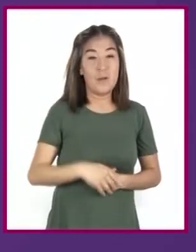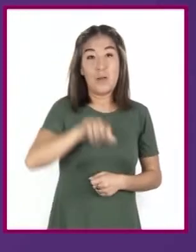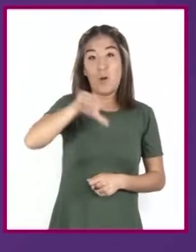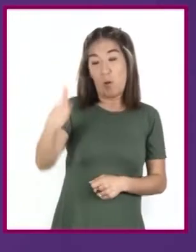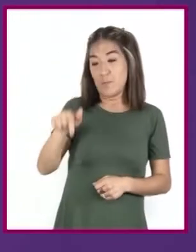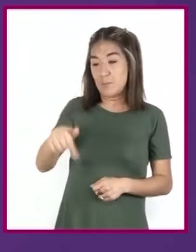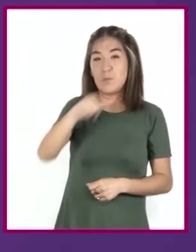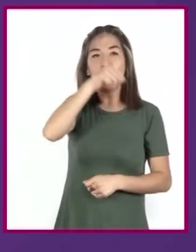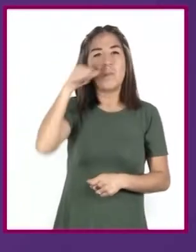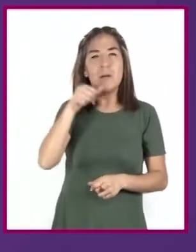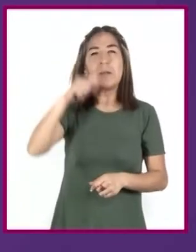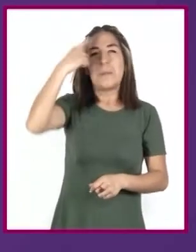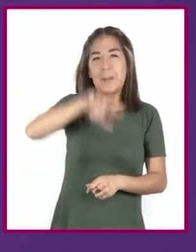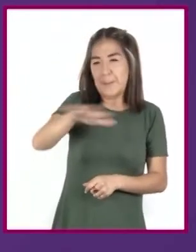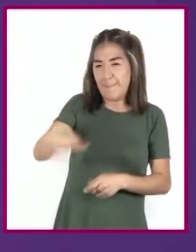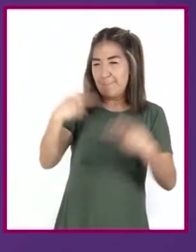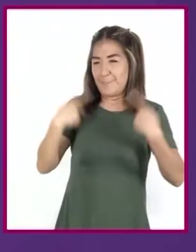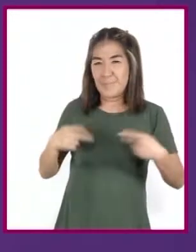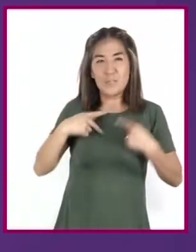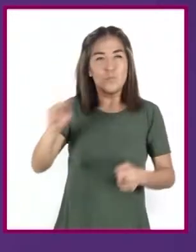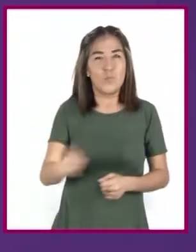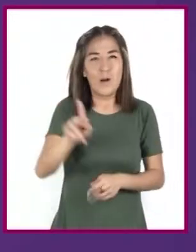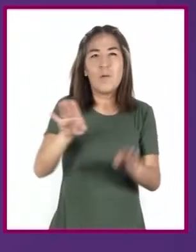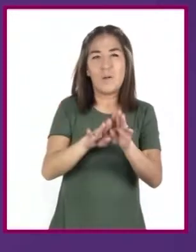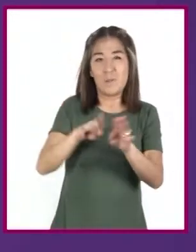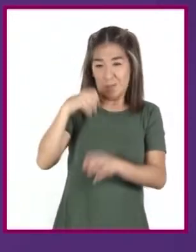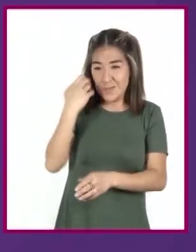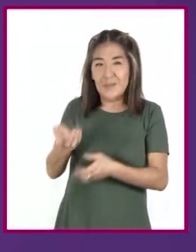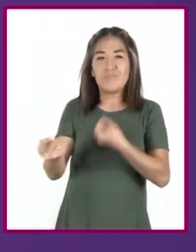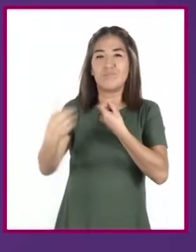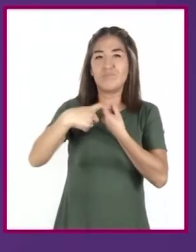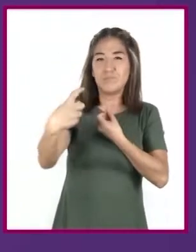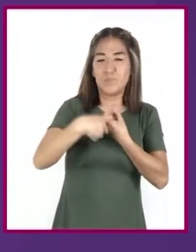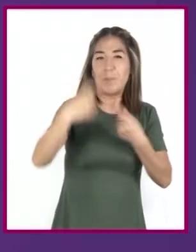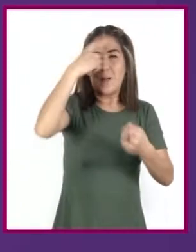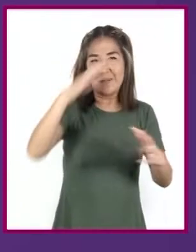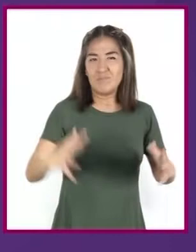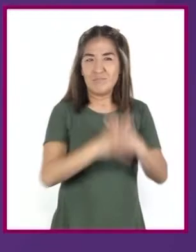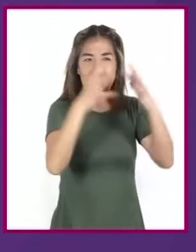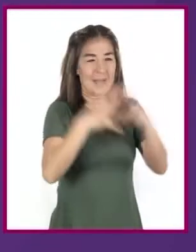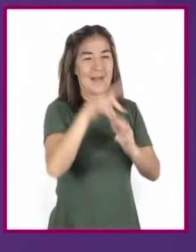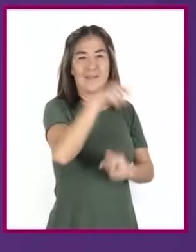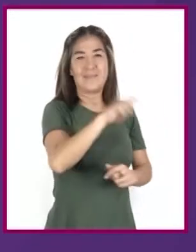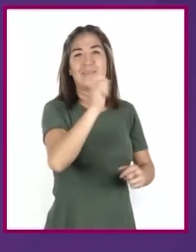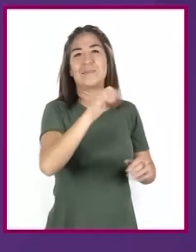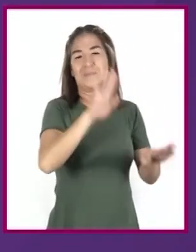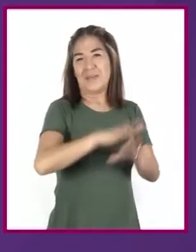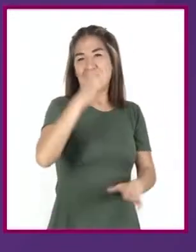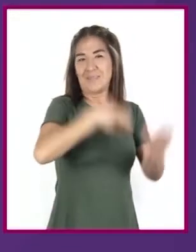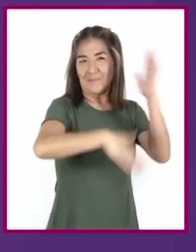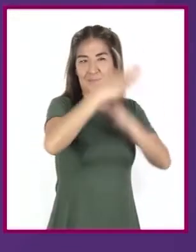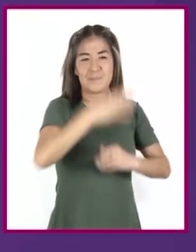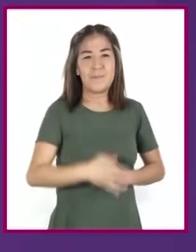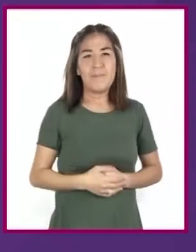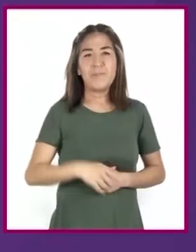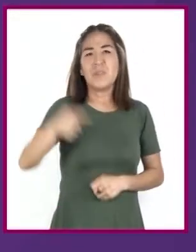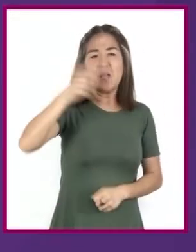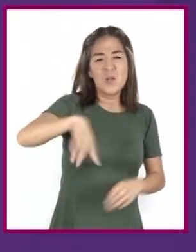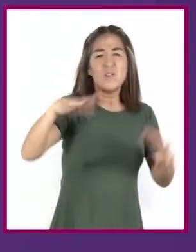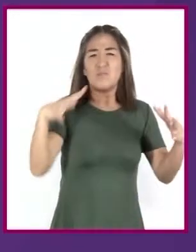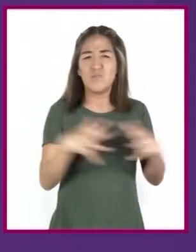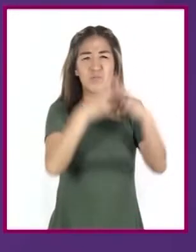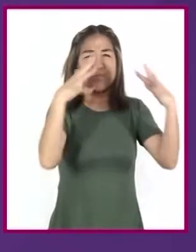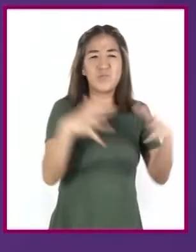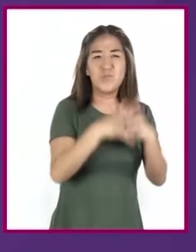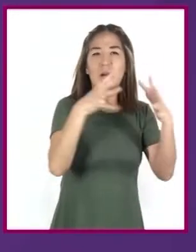buscó el apoyo popular para completar su ejército republicano y combatir a los imperialistas. La resistencia estuvo